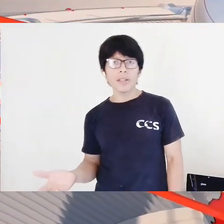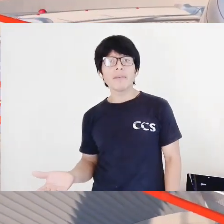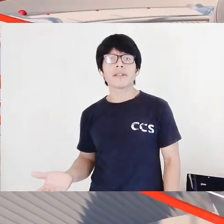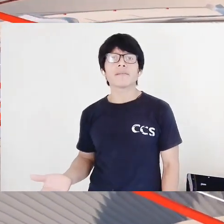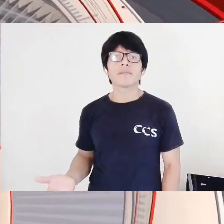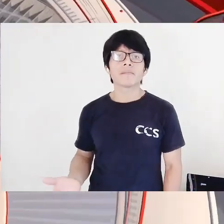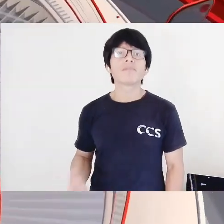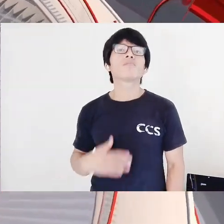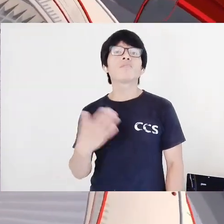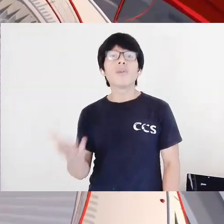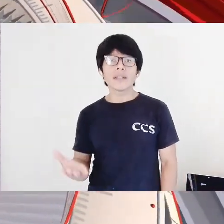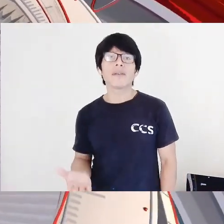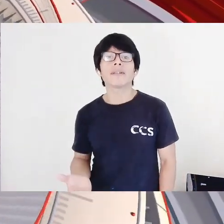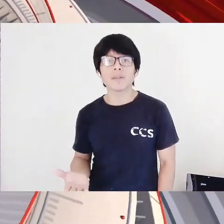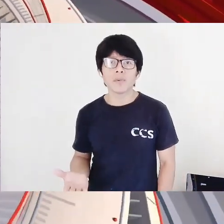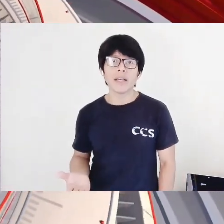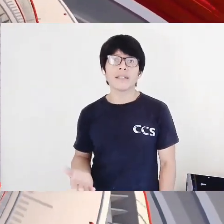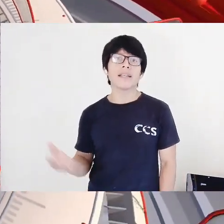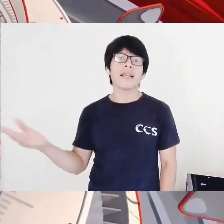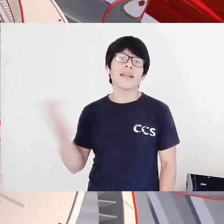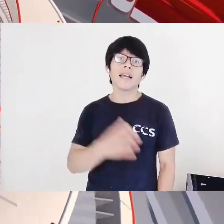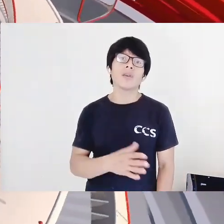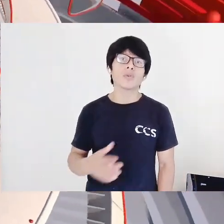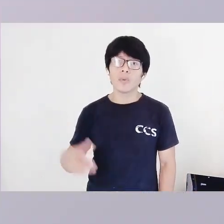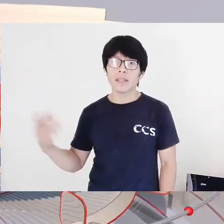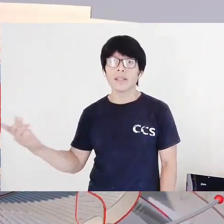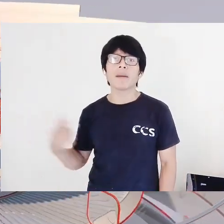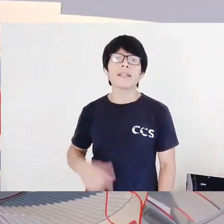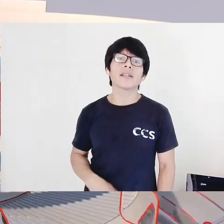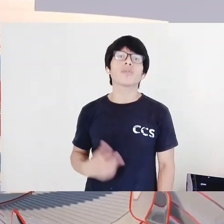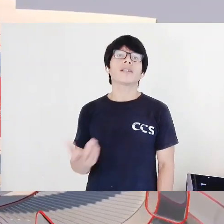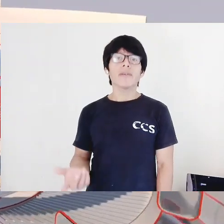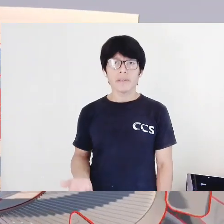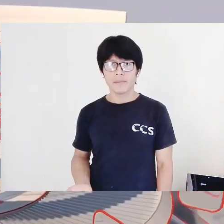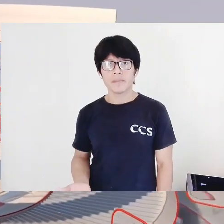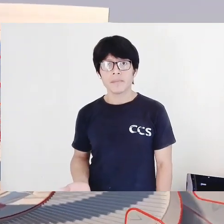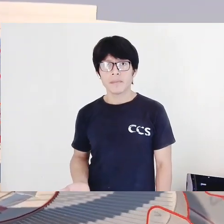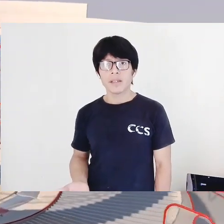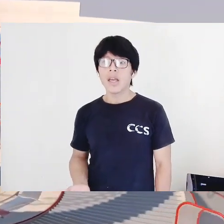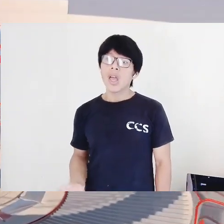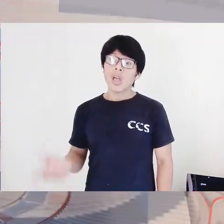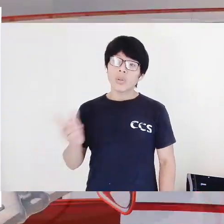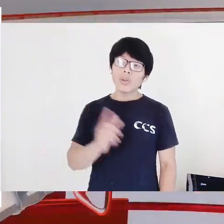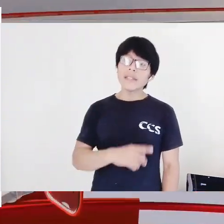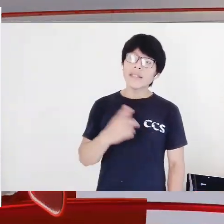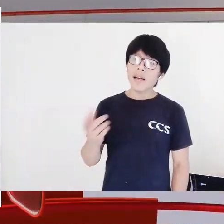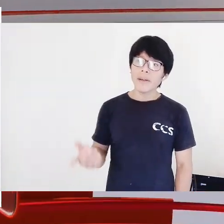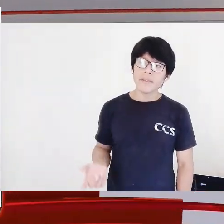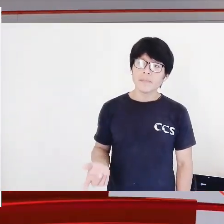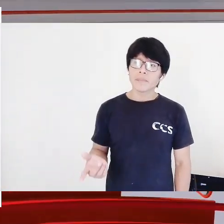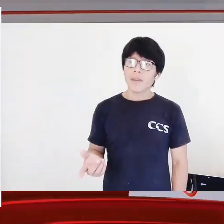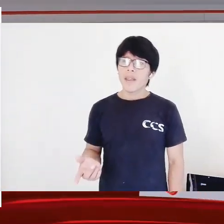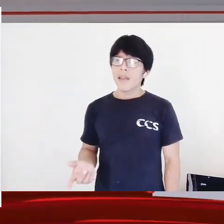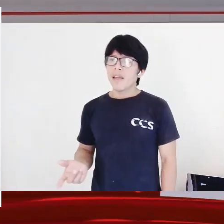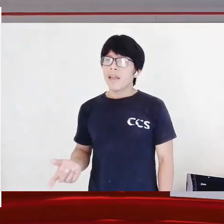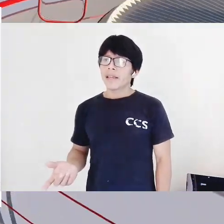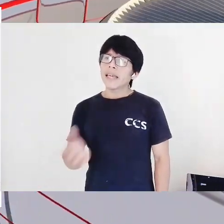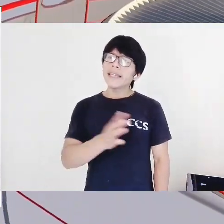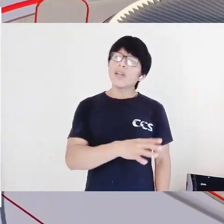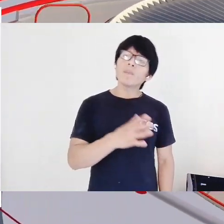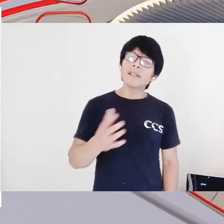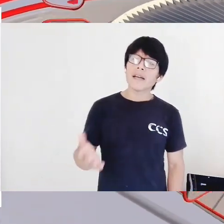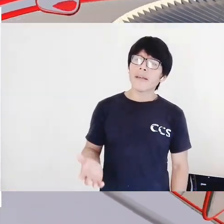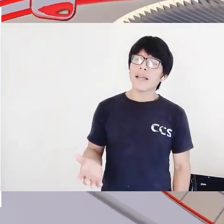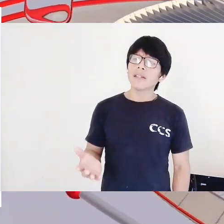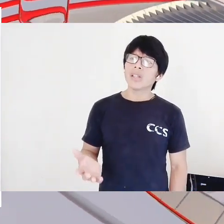los responsables. ¿Dónde estaban esas mujeres de la década de los 90 panistas? ¿Dónde estaban? ¿Dónde estaban